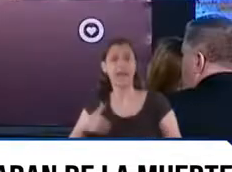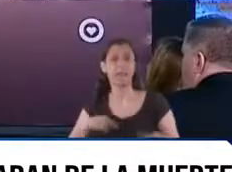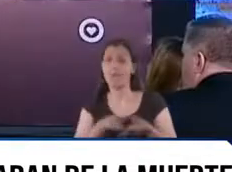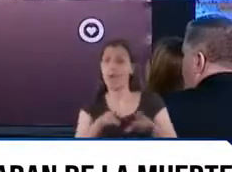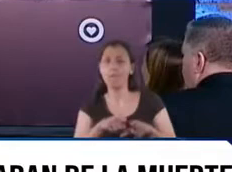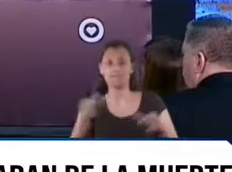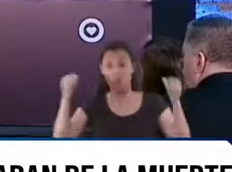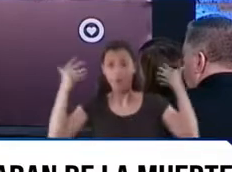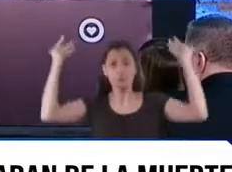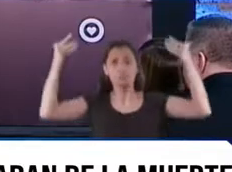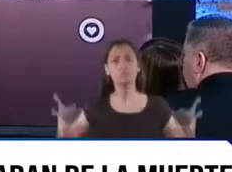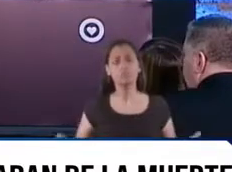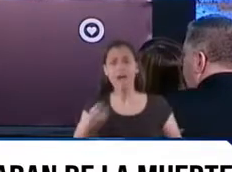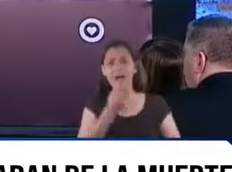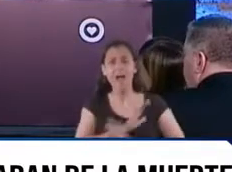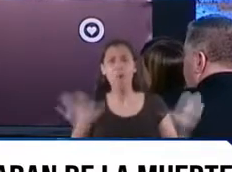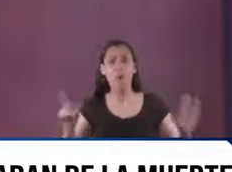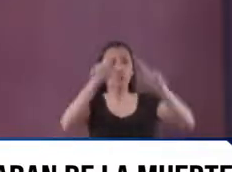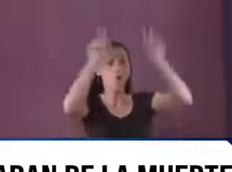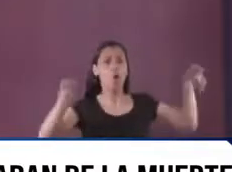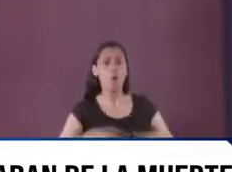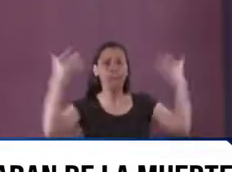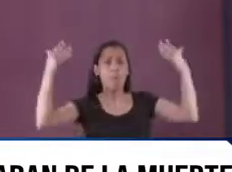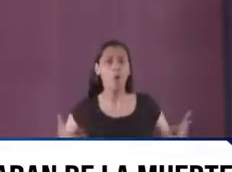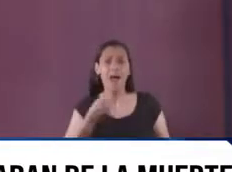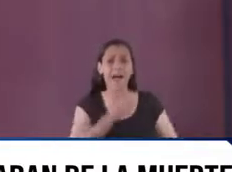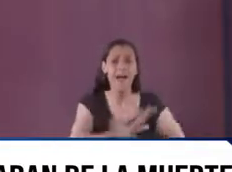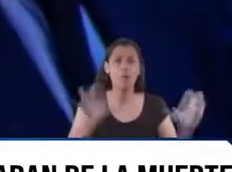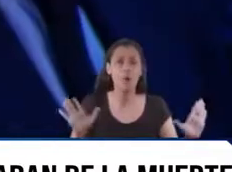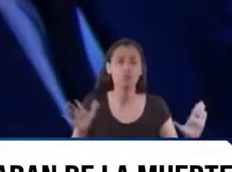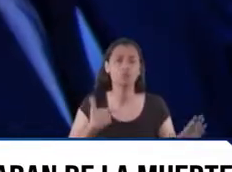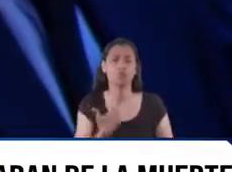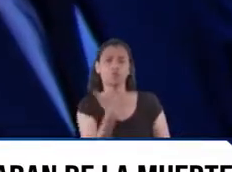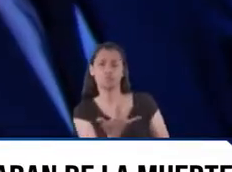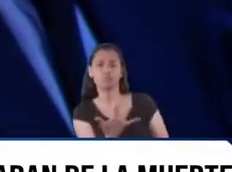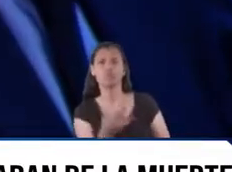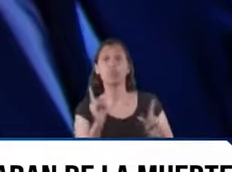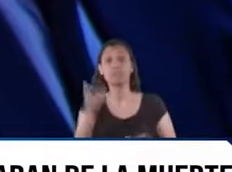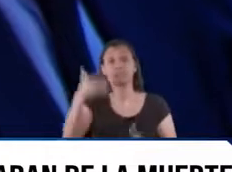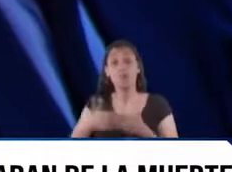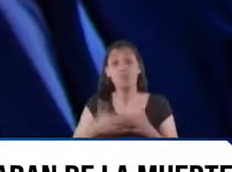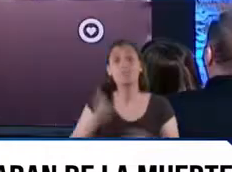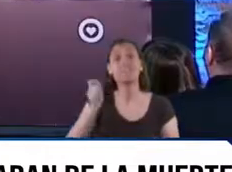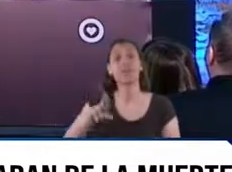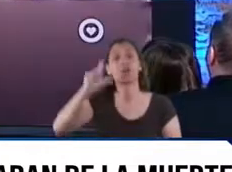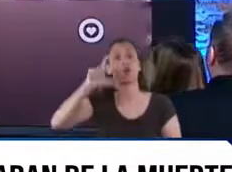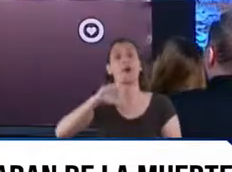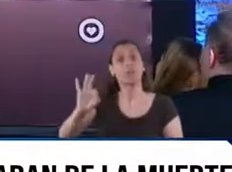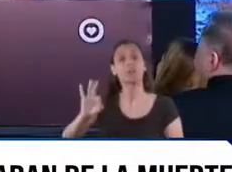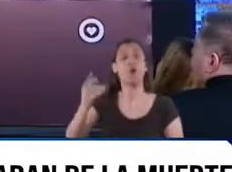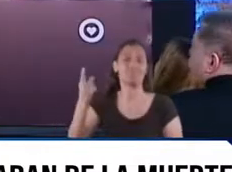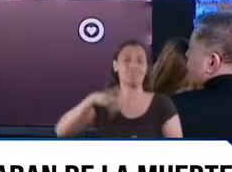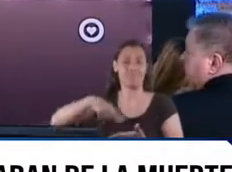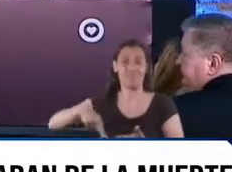dictadura cívico-militar, al recibir en la Casa Rosada la réplica del mural Retrato de Personajes, Gabriela Mistral y Berta San